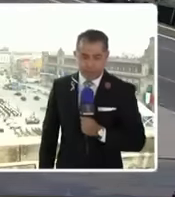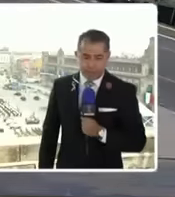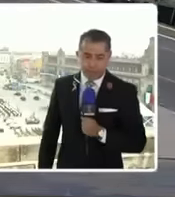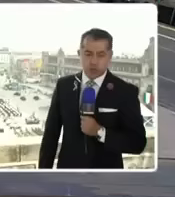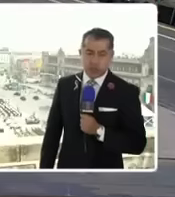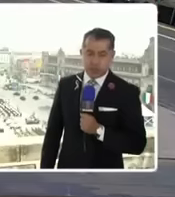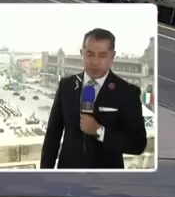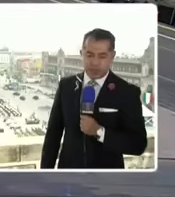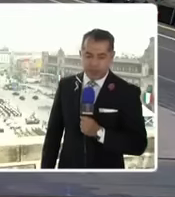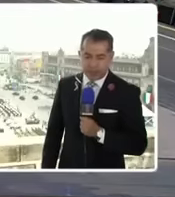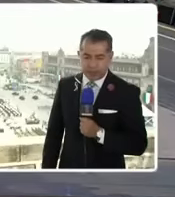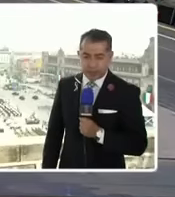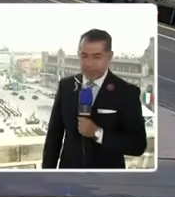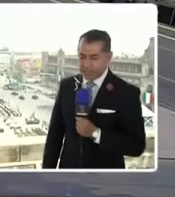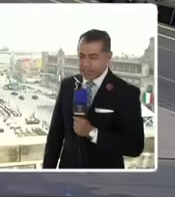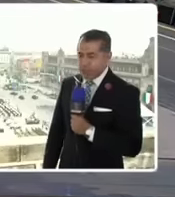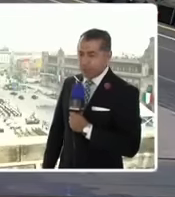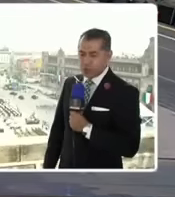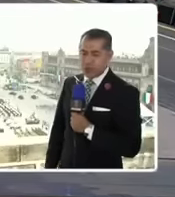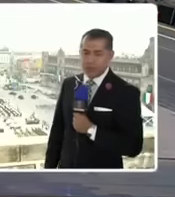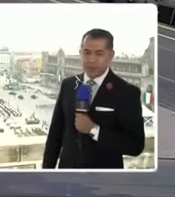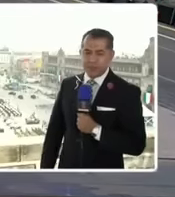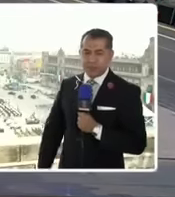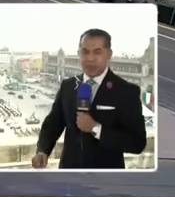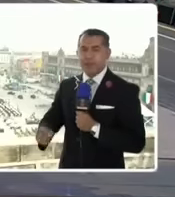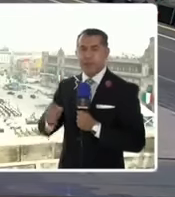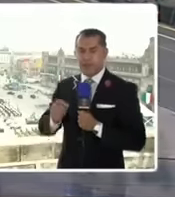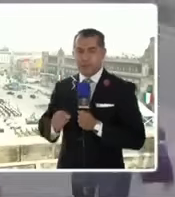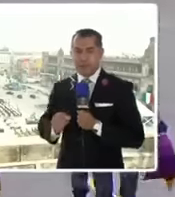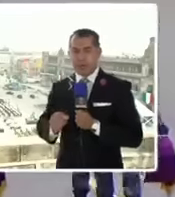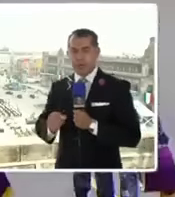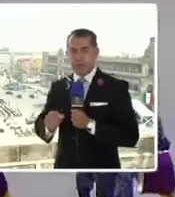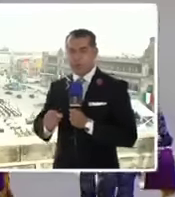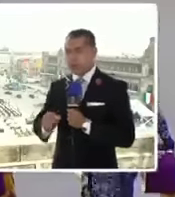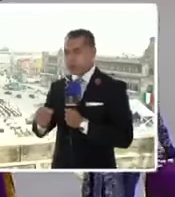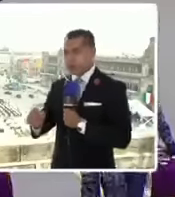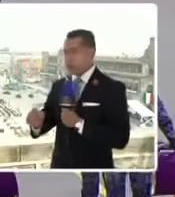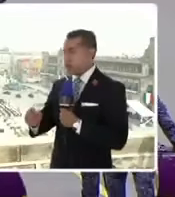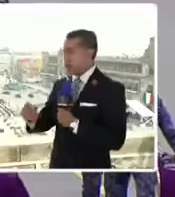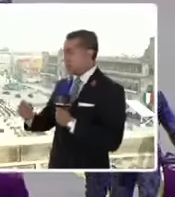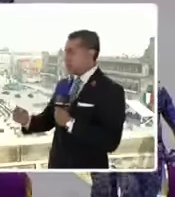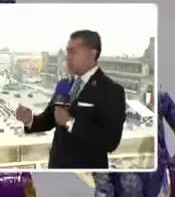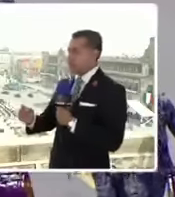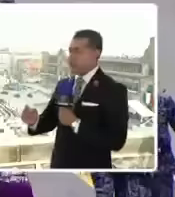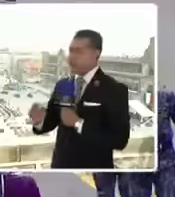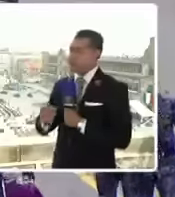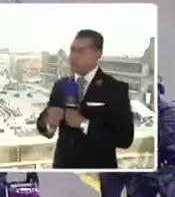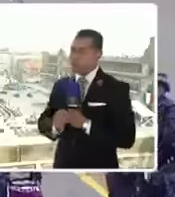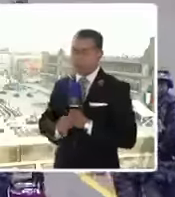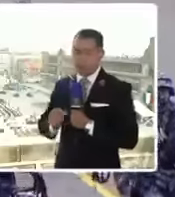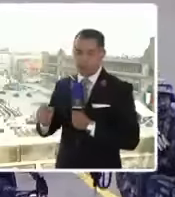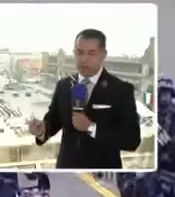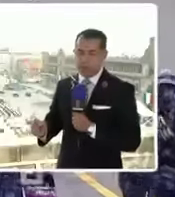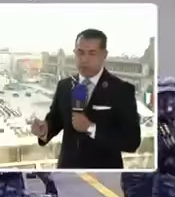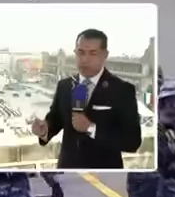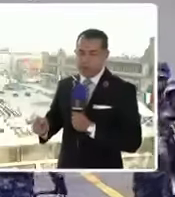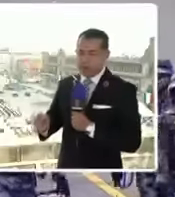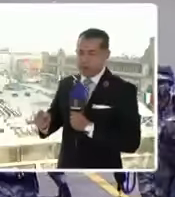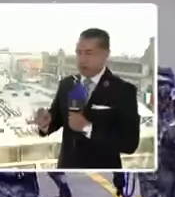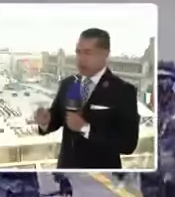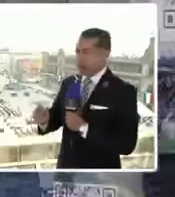ayudar, por servir al país, por servir de manera particular, como lo hemos dicho, mi querida Patti, en este último año y